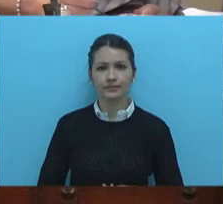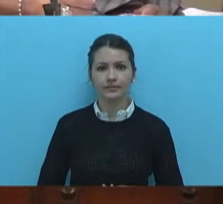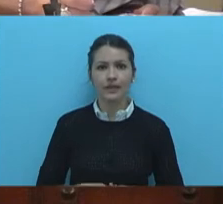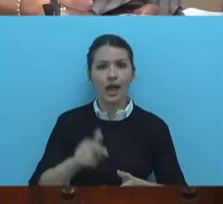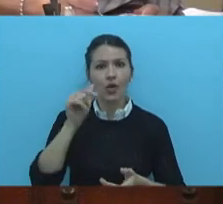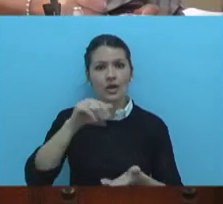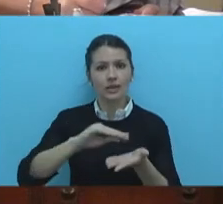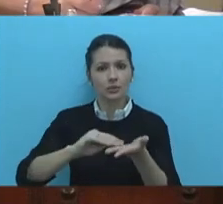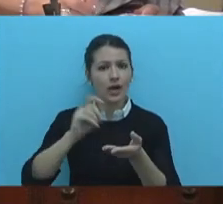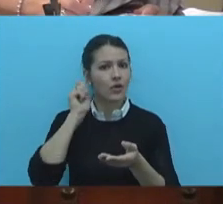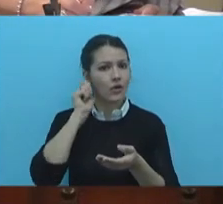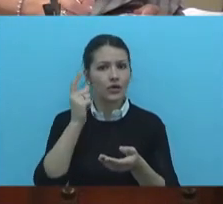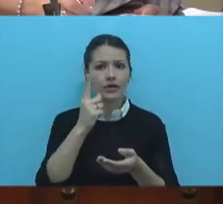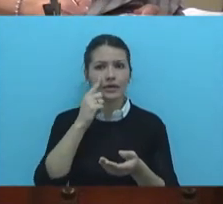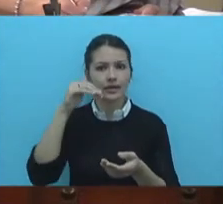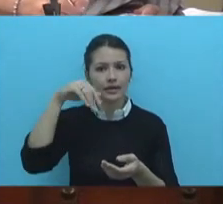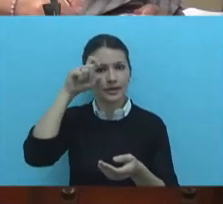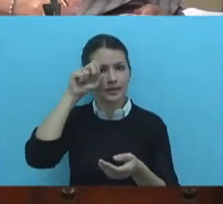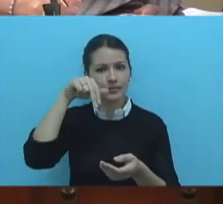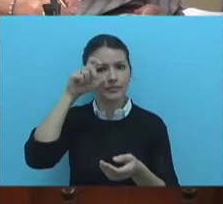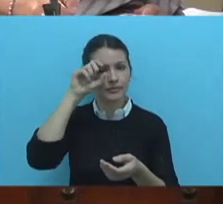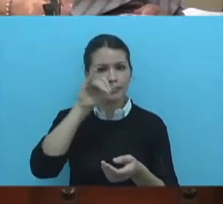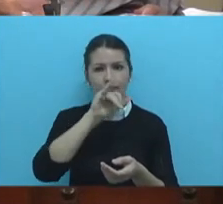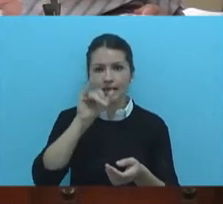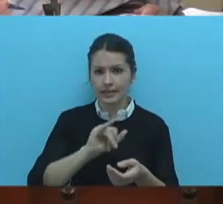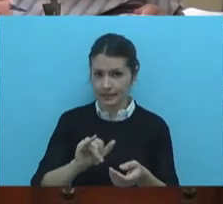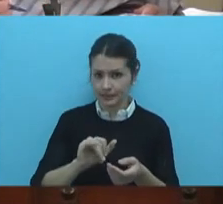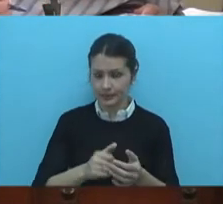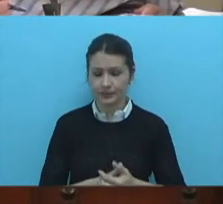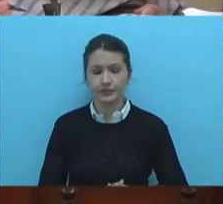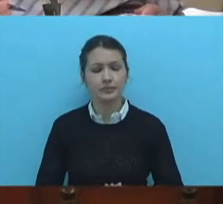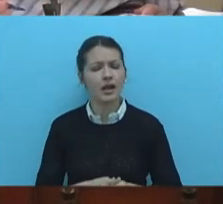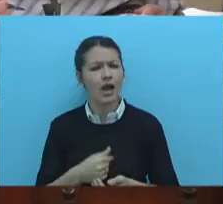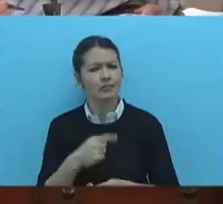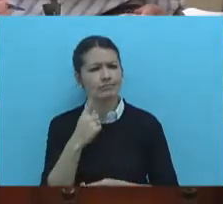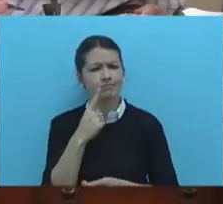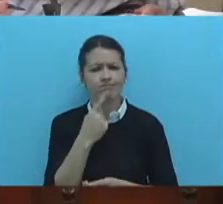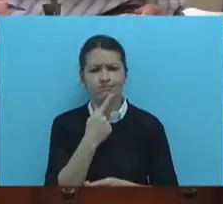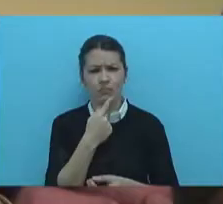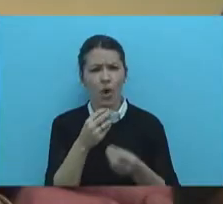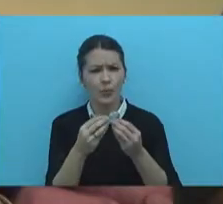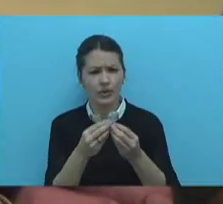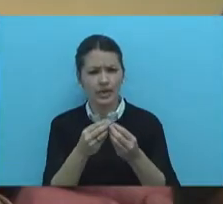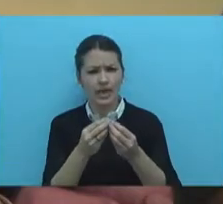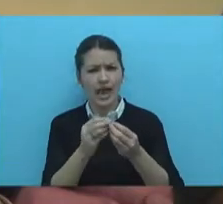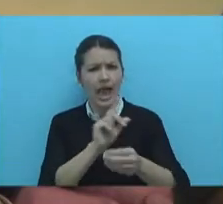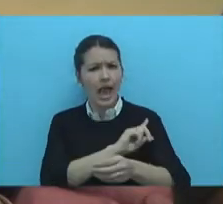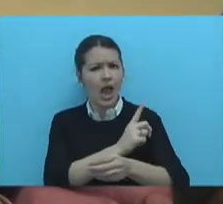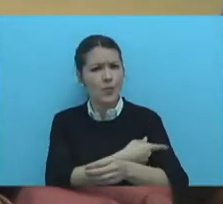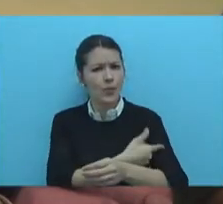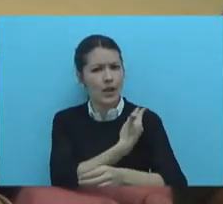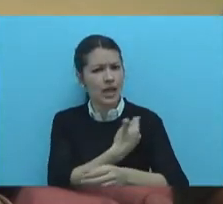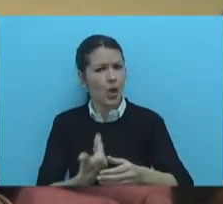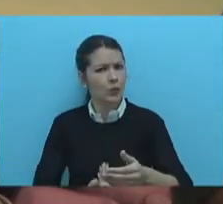Jiménez. Yo tengo la duda por qué se encarga el Poder Ejecutivo y no el Ministerio de Salud sobre